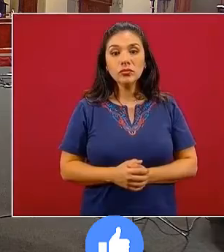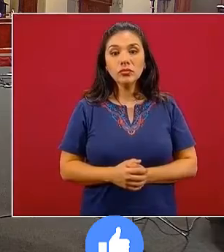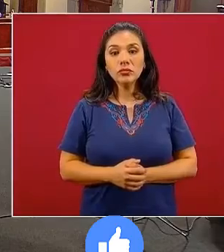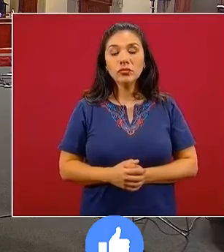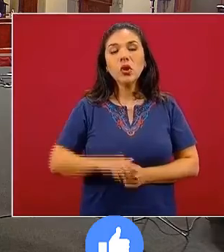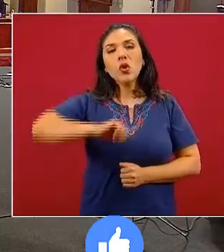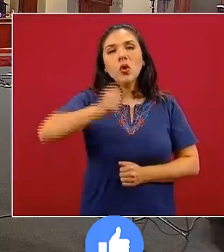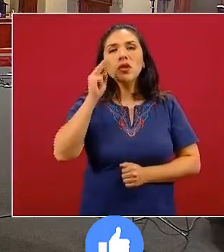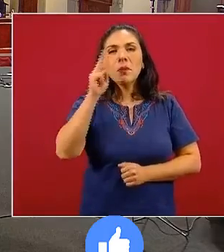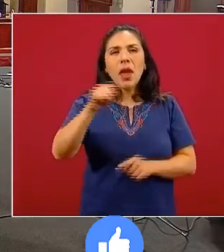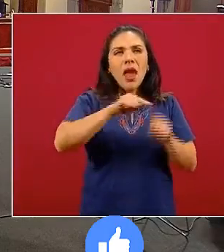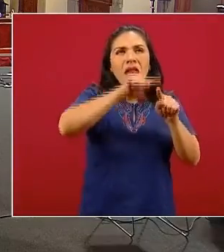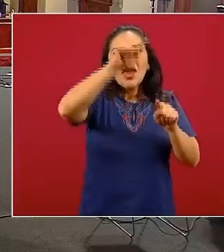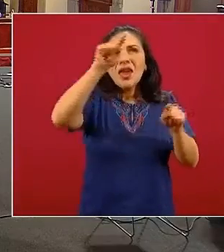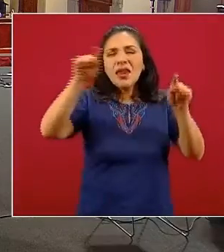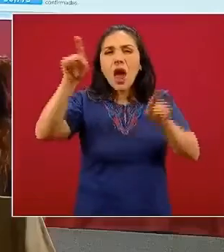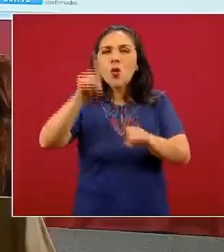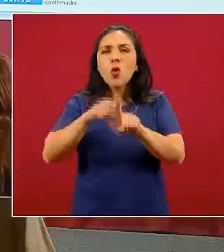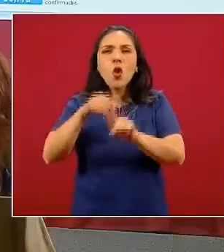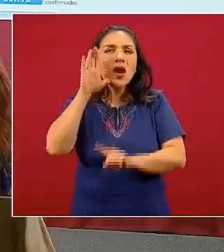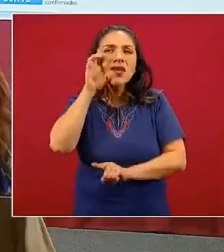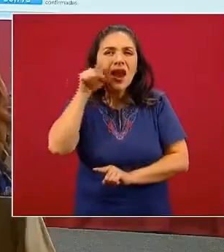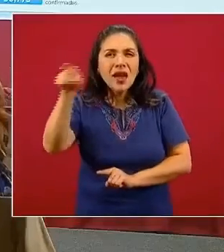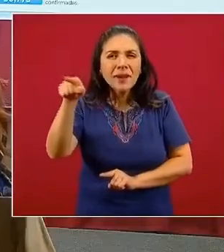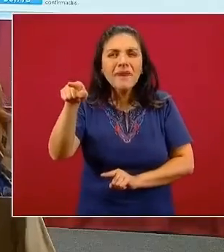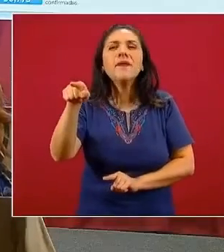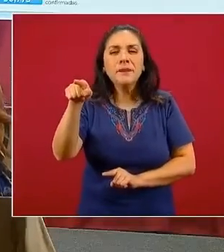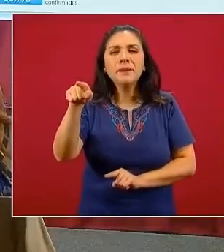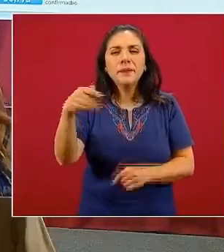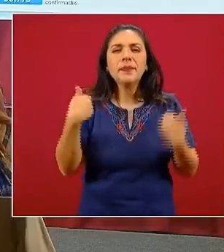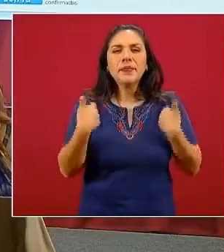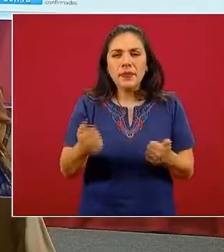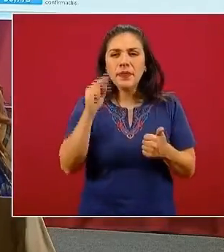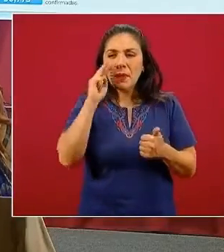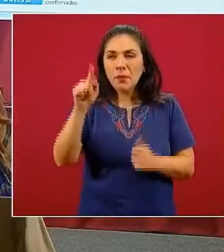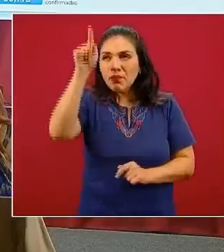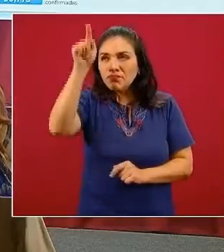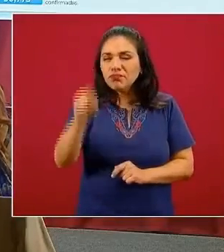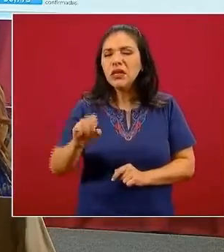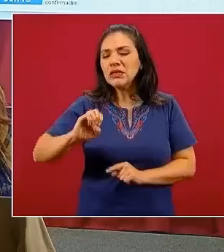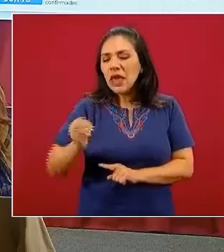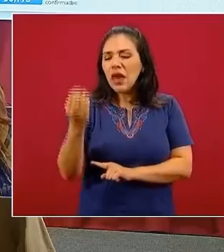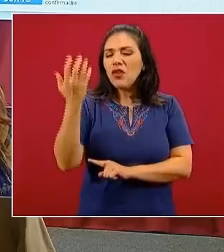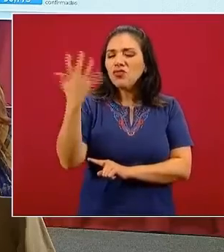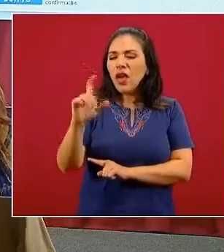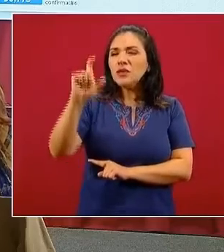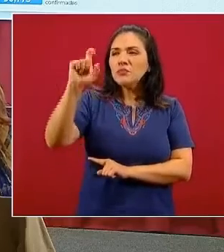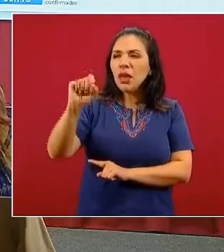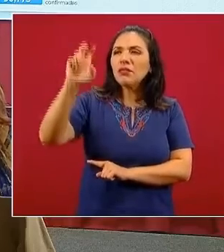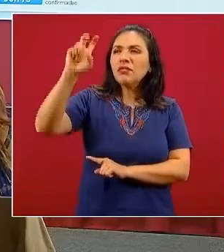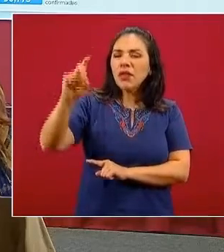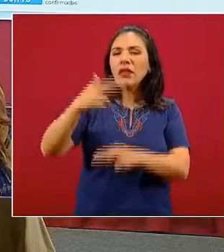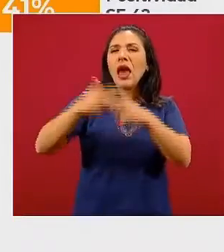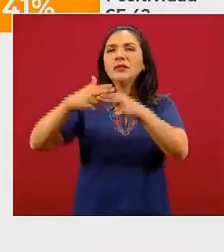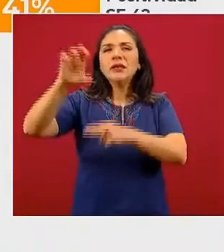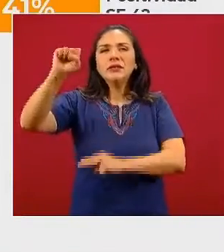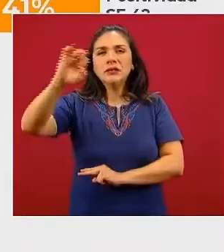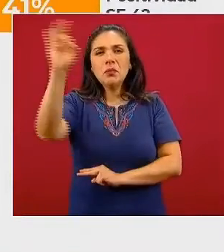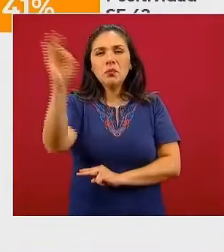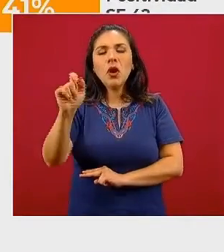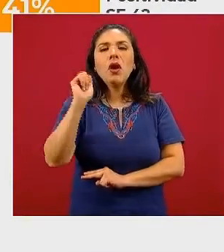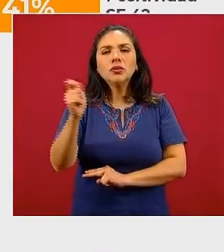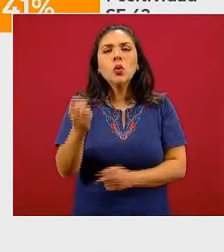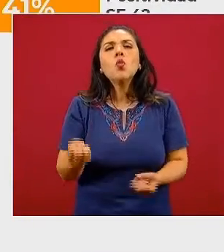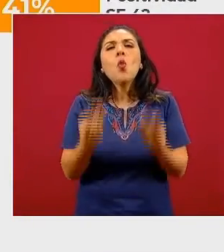Tenemos esta línea naranja que, interpretada en este eje, 0, 10, 20, 30, hasta 60%, es